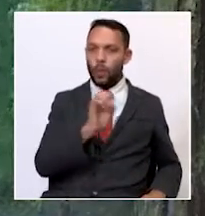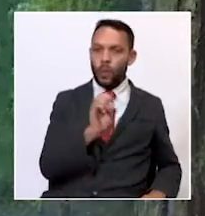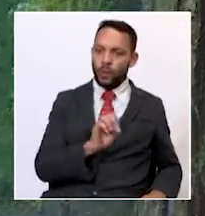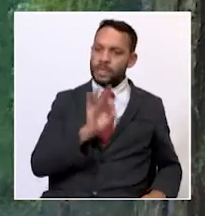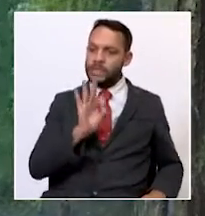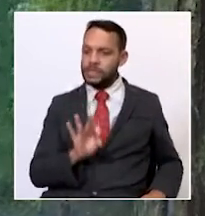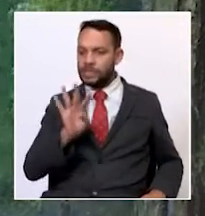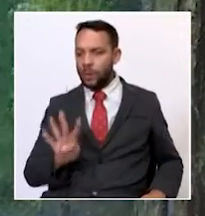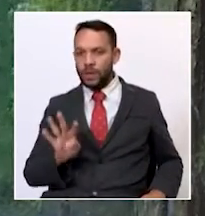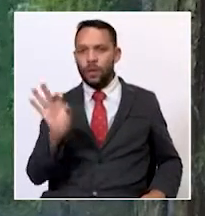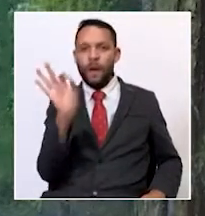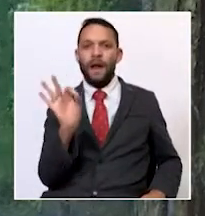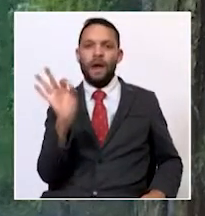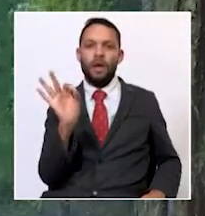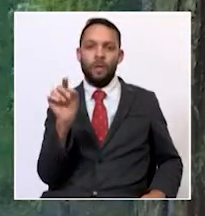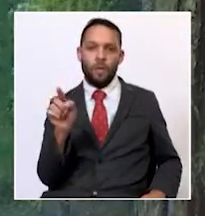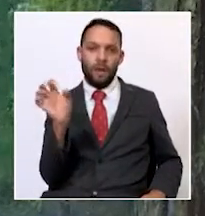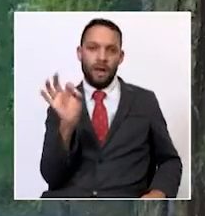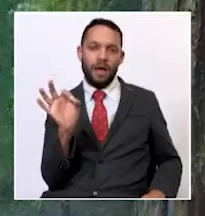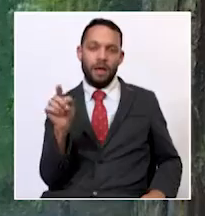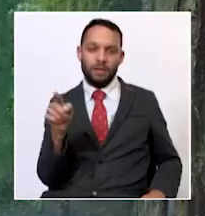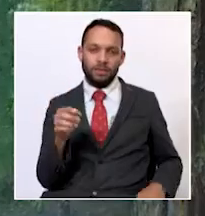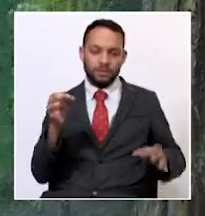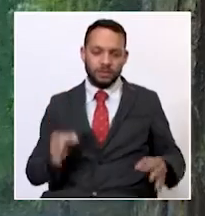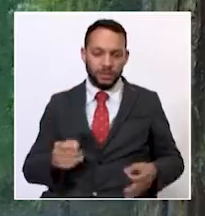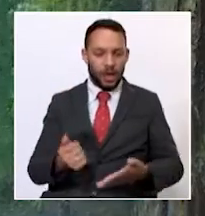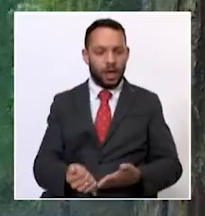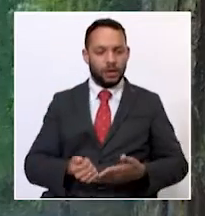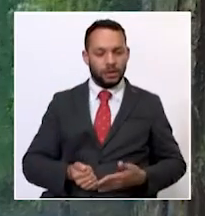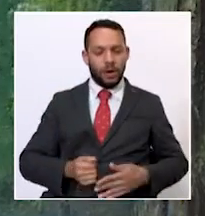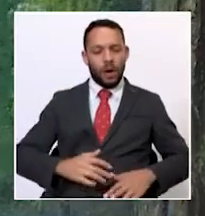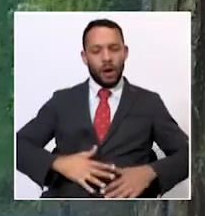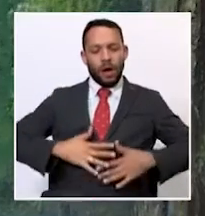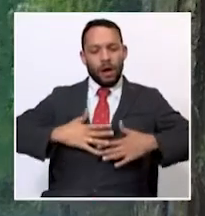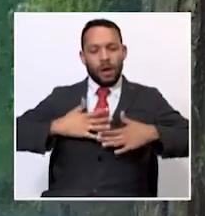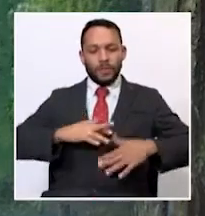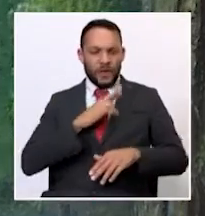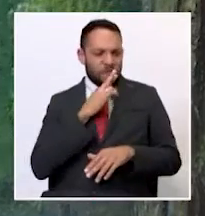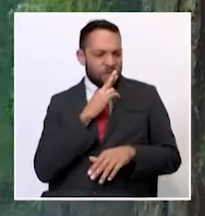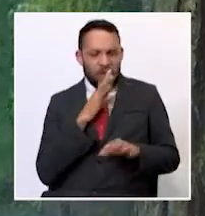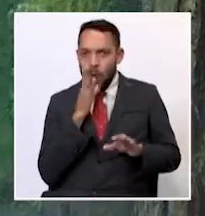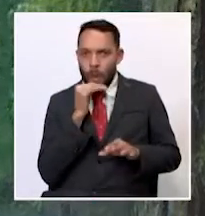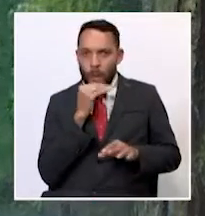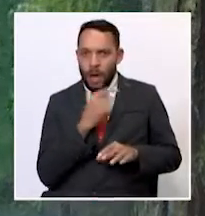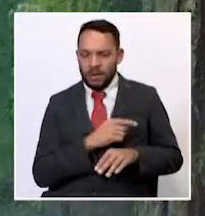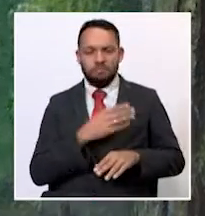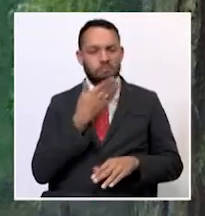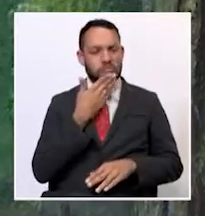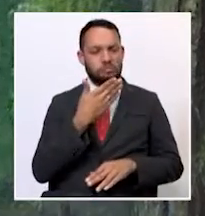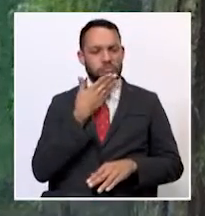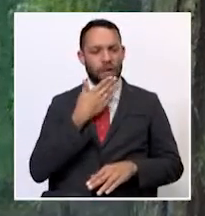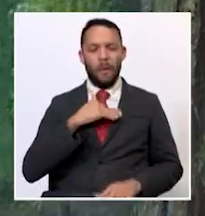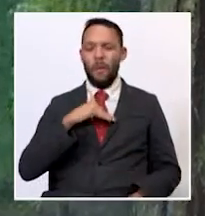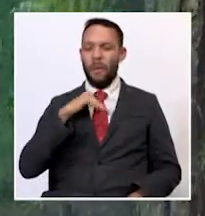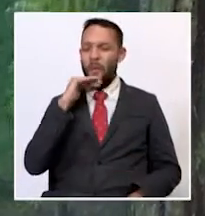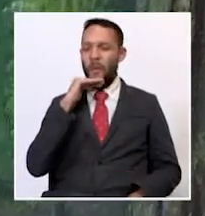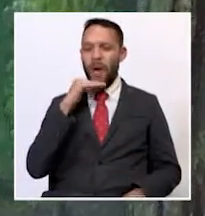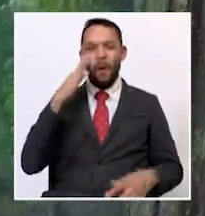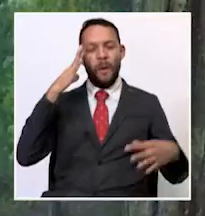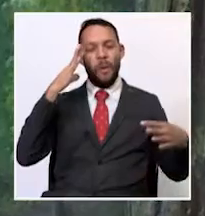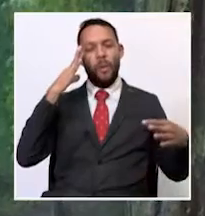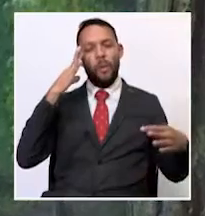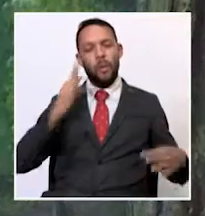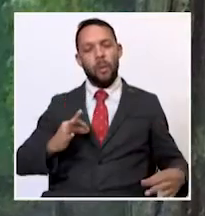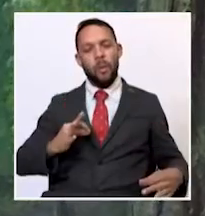lo que genera un confort en el cuerpo, evitamos el frío. El paciente es movido en superficie